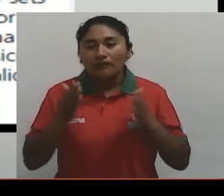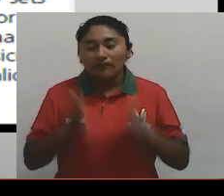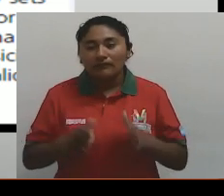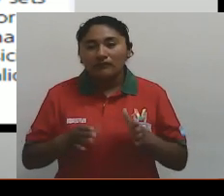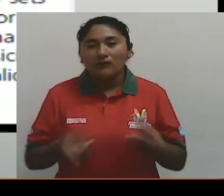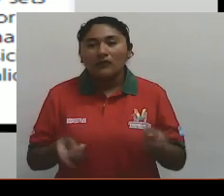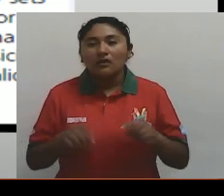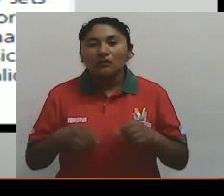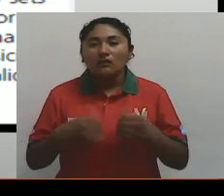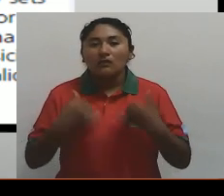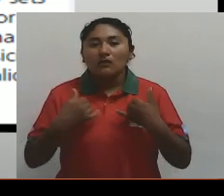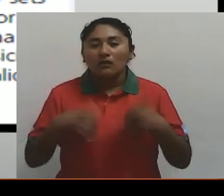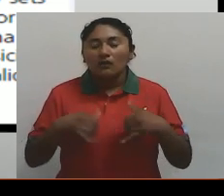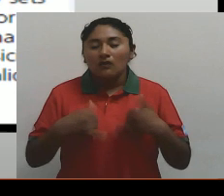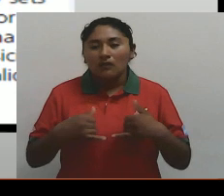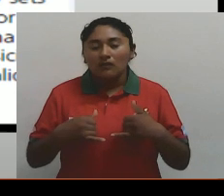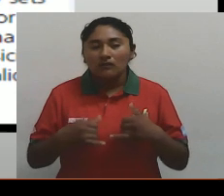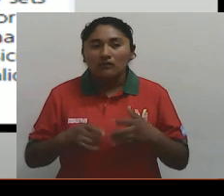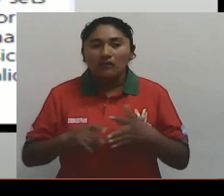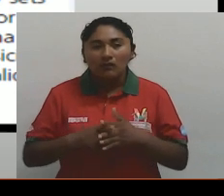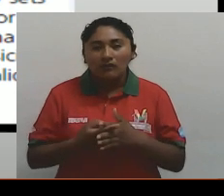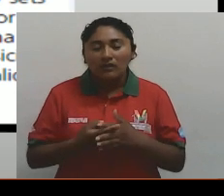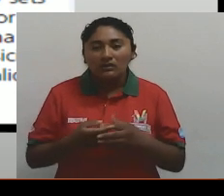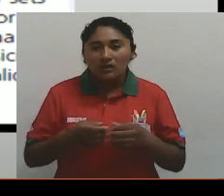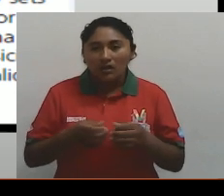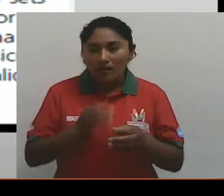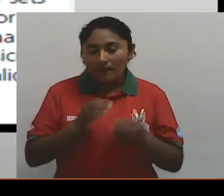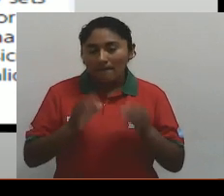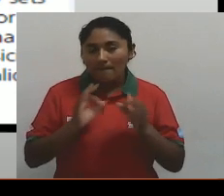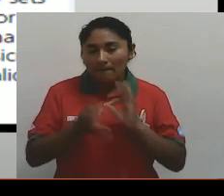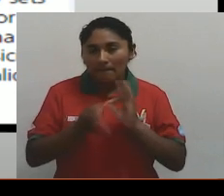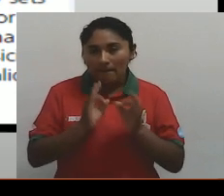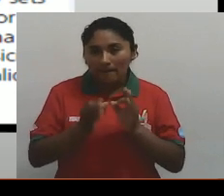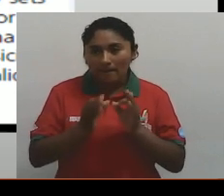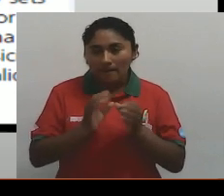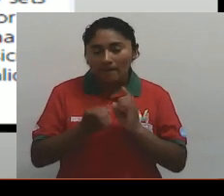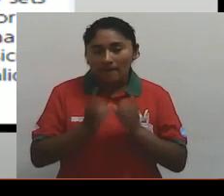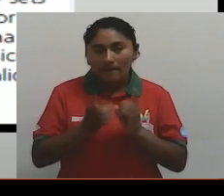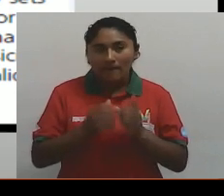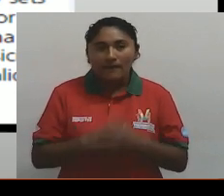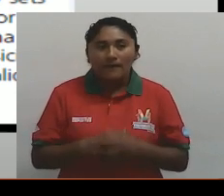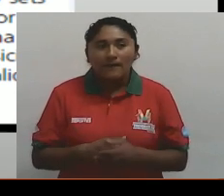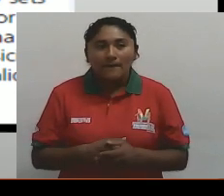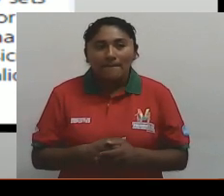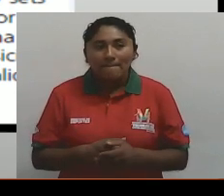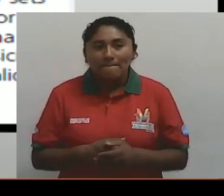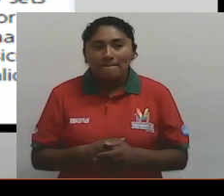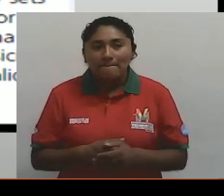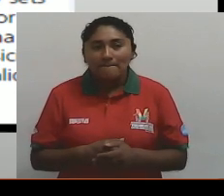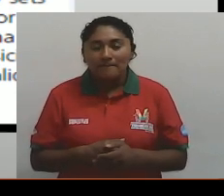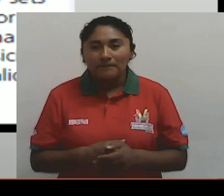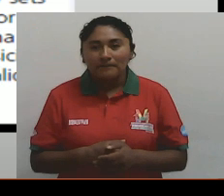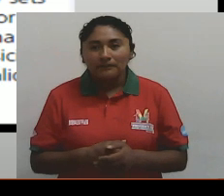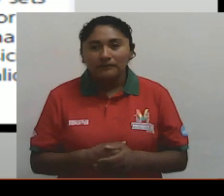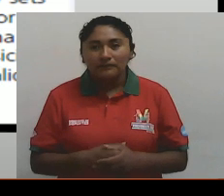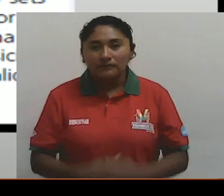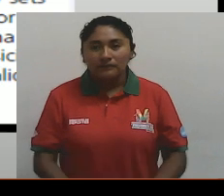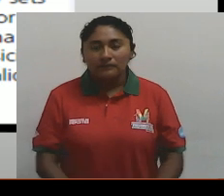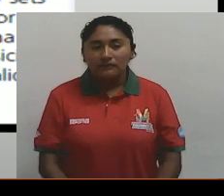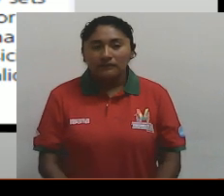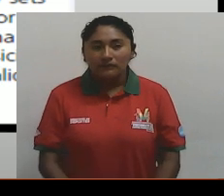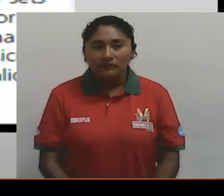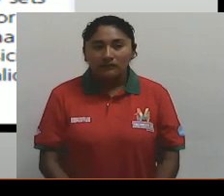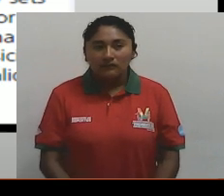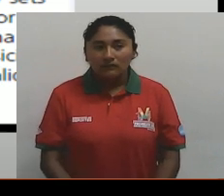la posición del jugador no registrado. Los puntos del adversario permanecen válidos y además recibirá un punto y el derecho al próximo